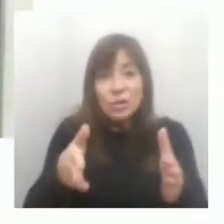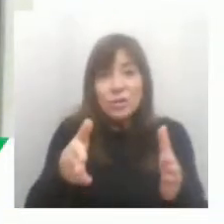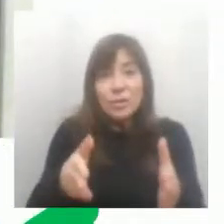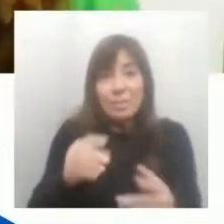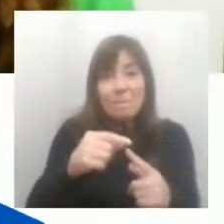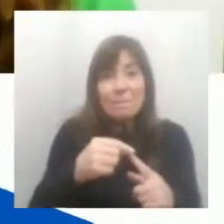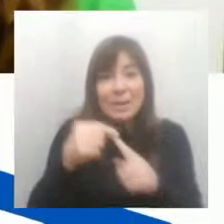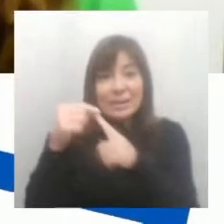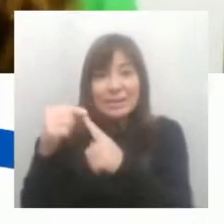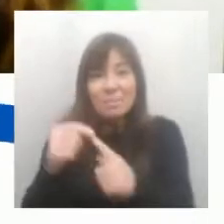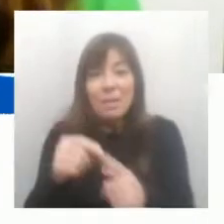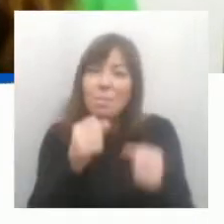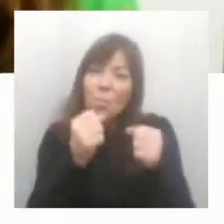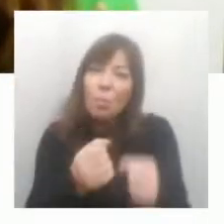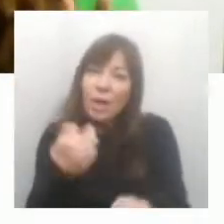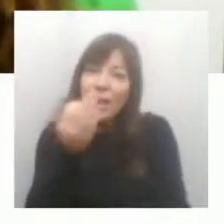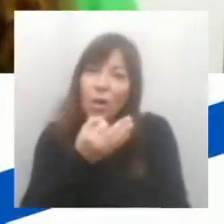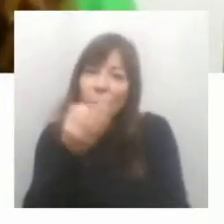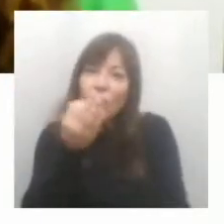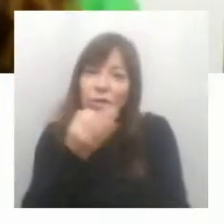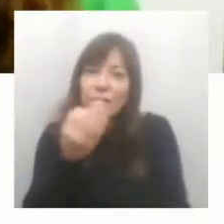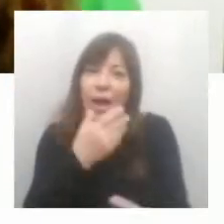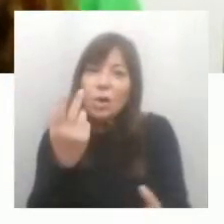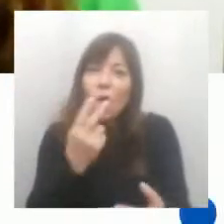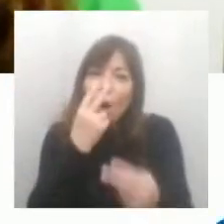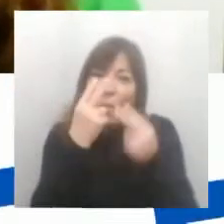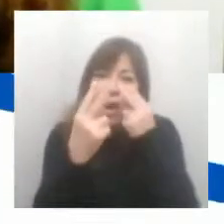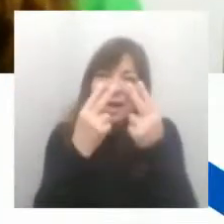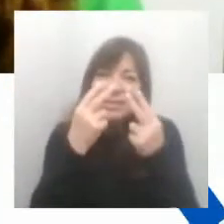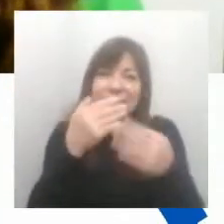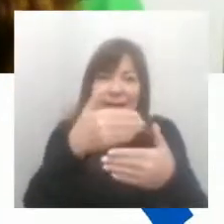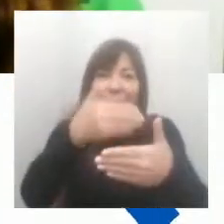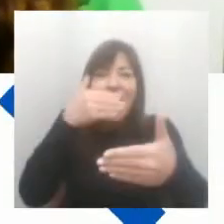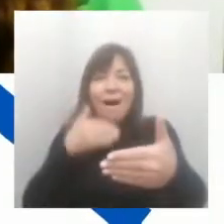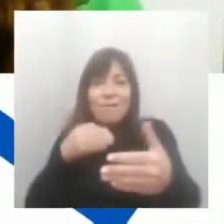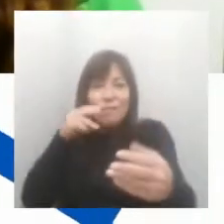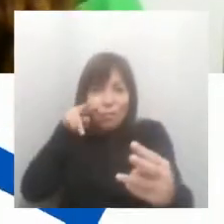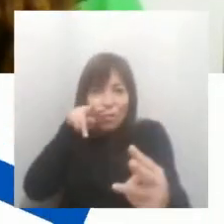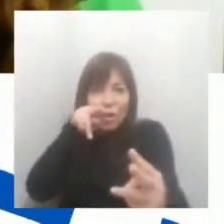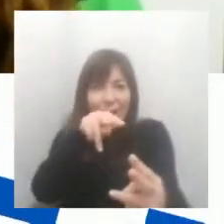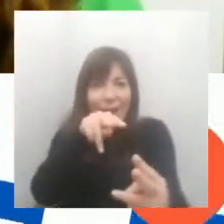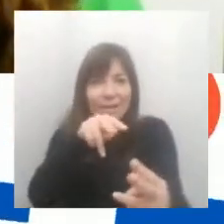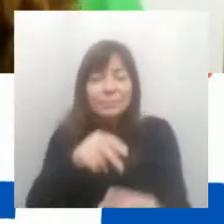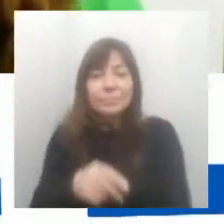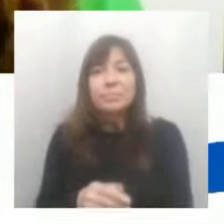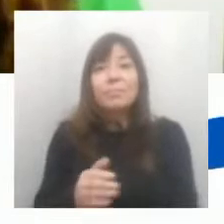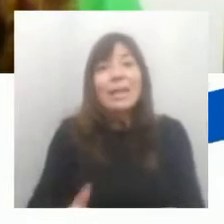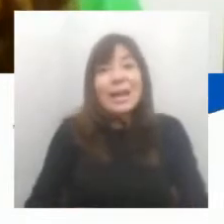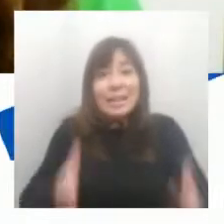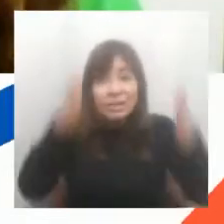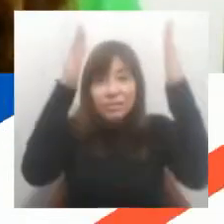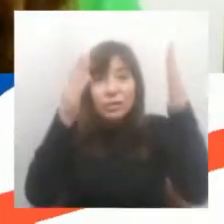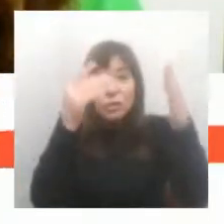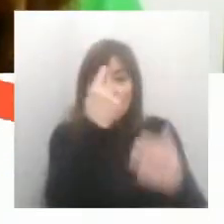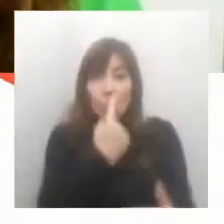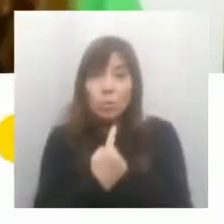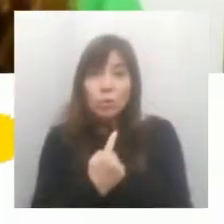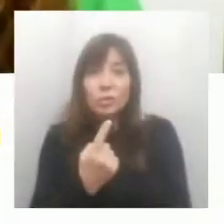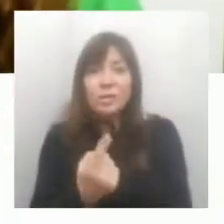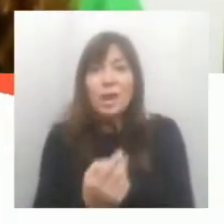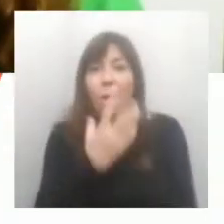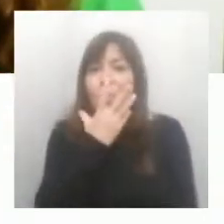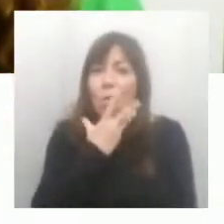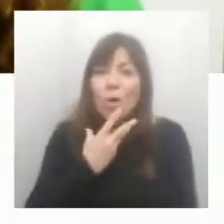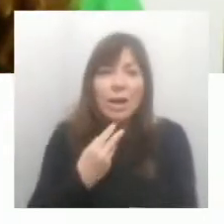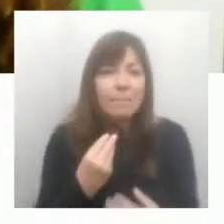Marcelo? ¿Nos puedes contar un poquito cómo sería la vista exterior de este edificio del Sí. museo? Bueno, el edificio museo es un edificio muy atractivo